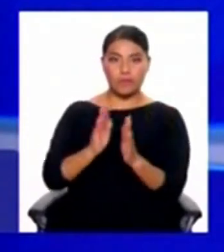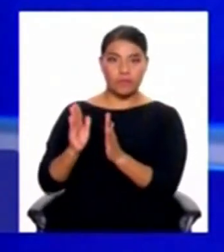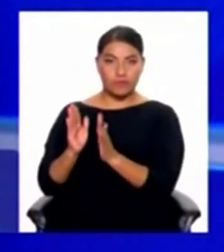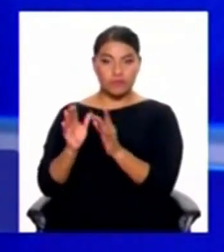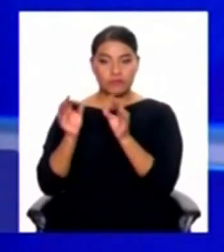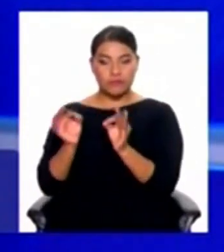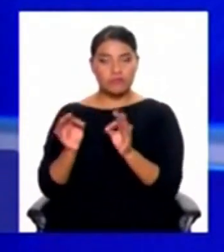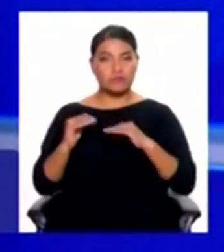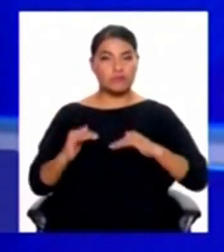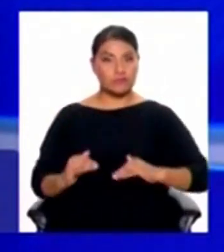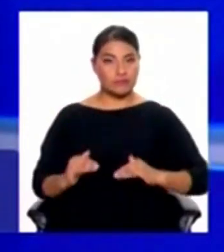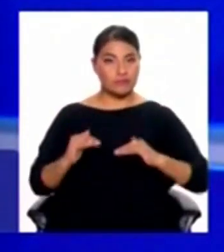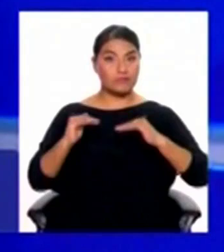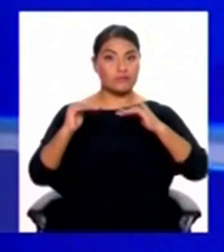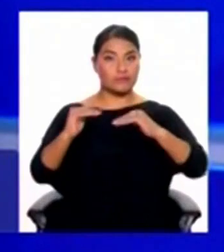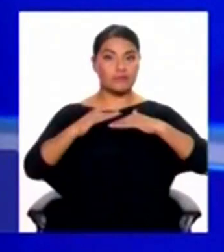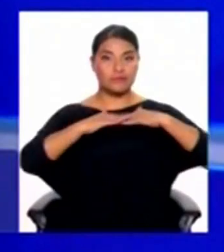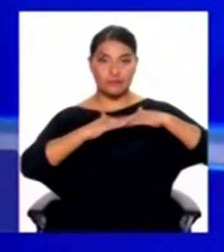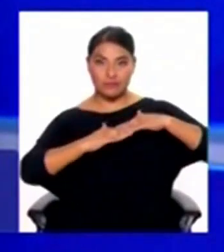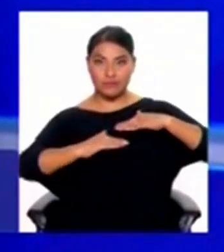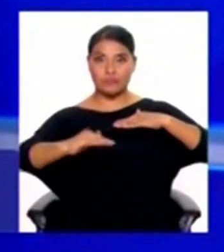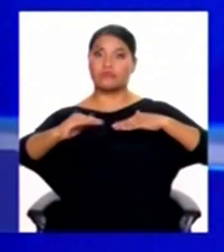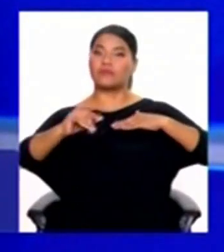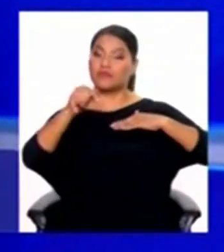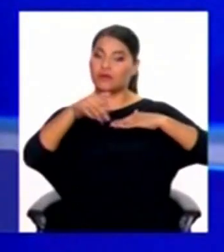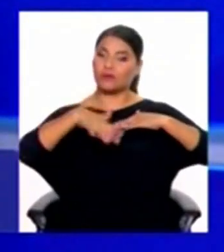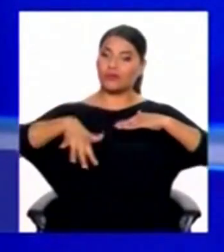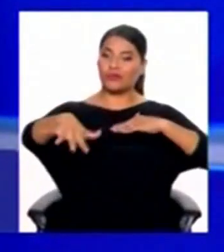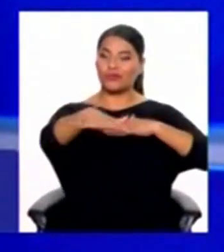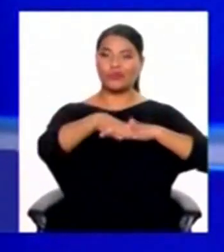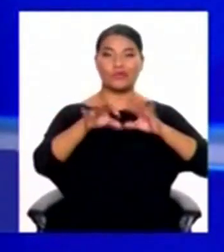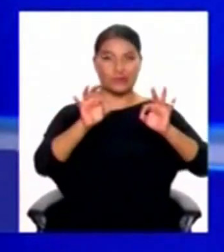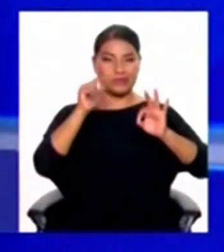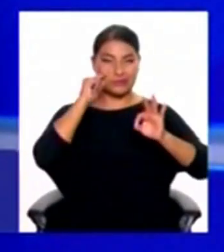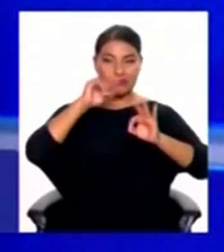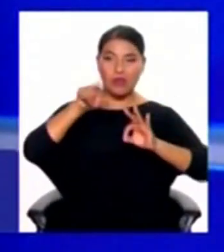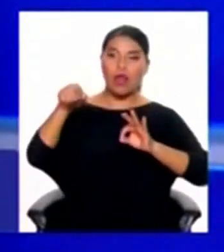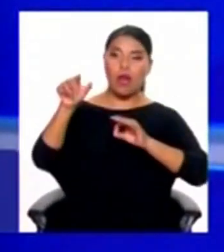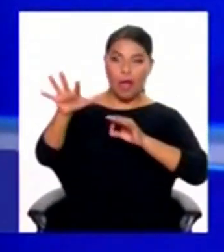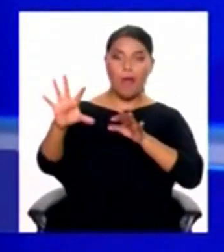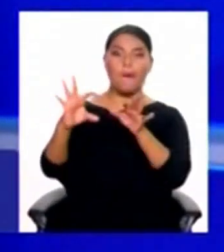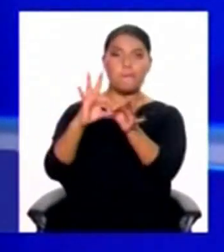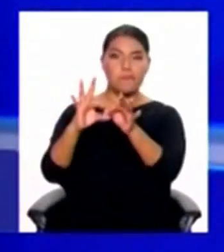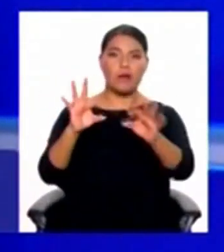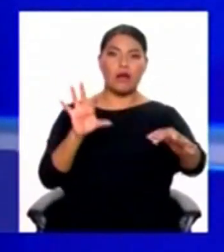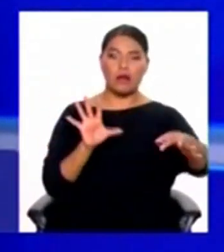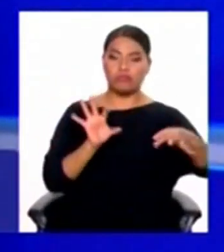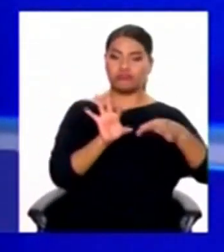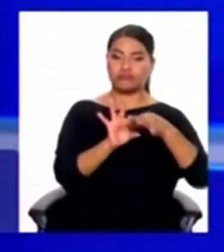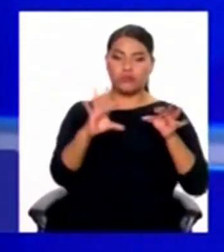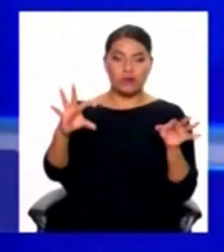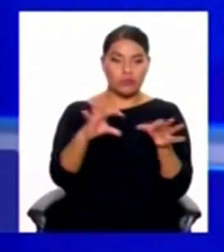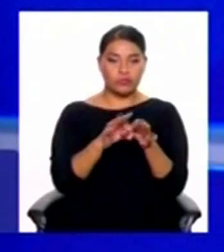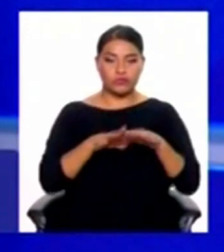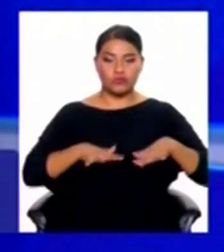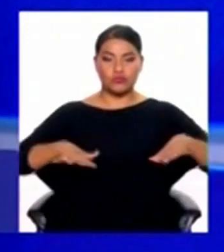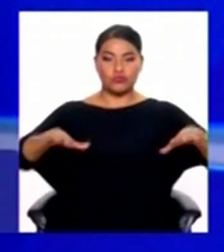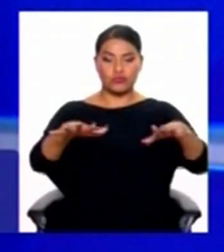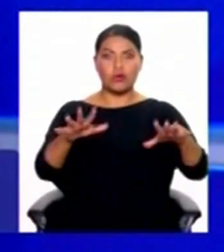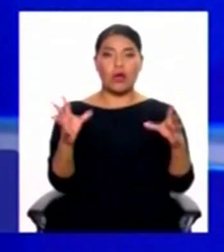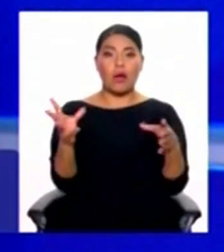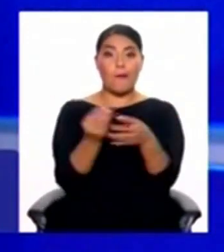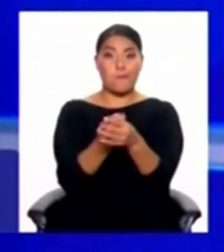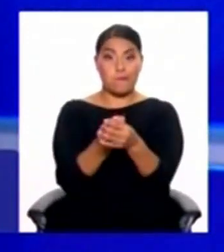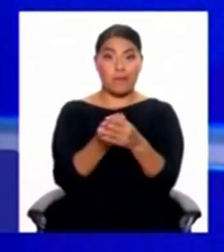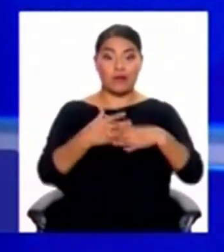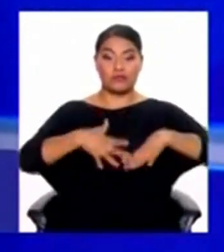acciones, estas obras, para que tengan ese, para que tengan incorporada esa transversalidad, esa mirada integral, y que puedan